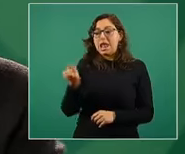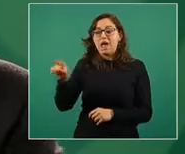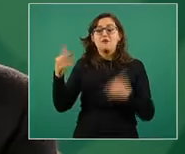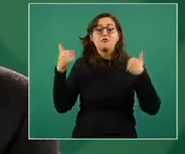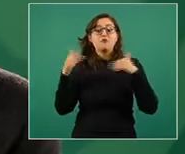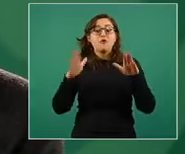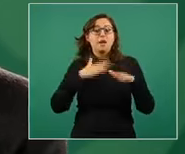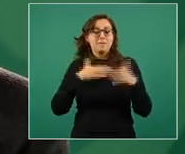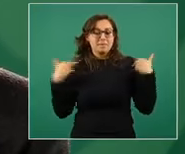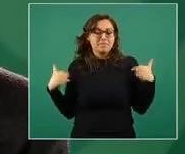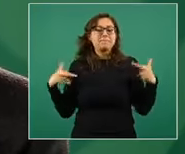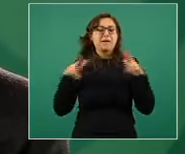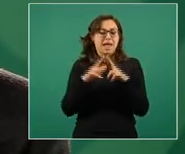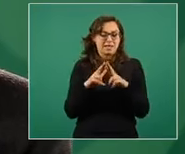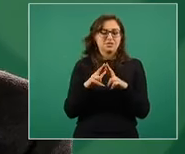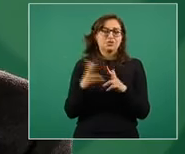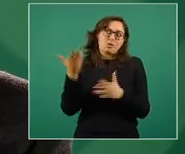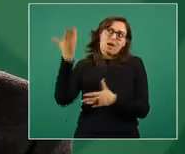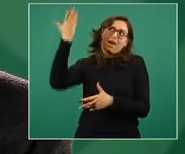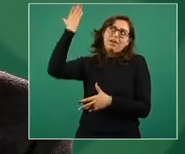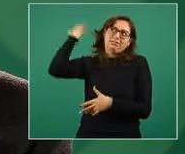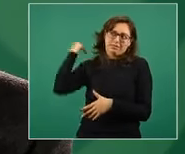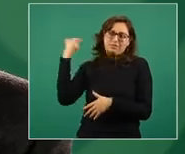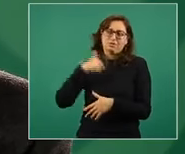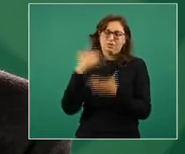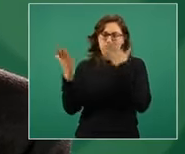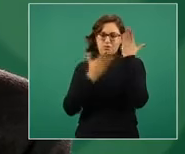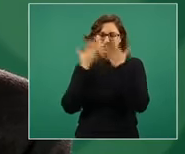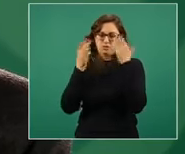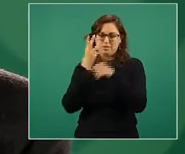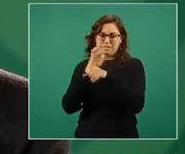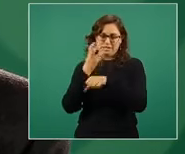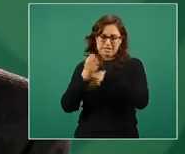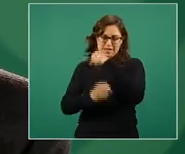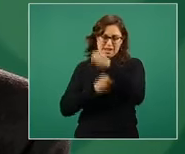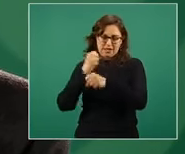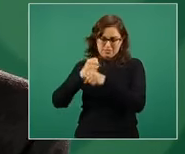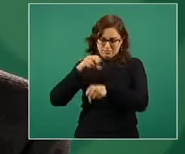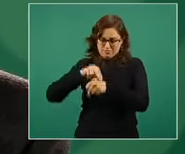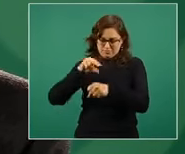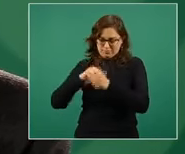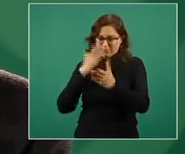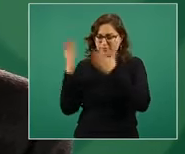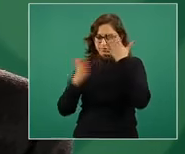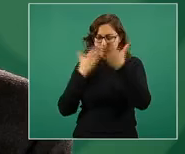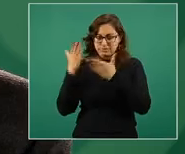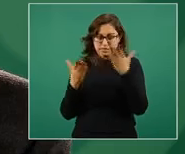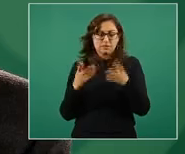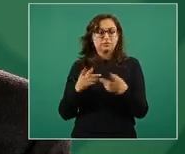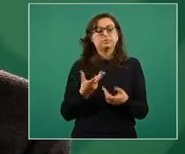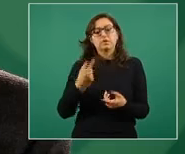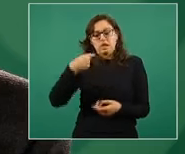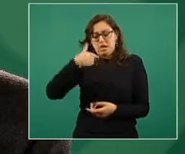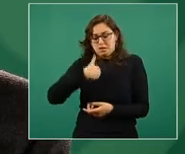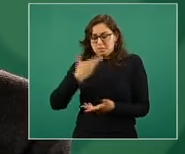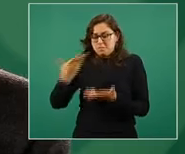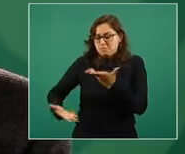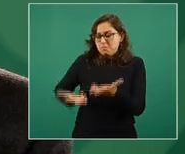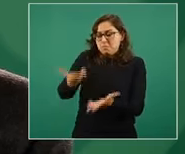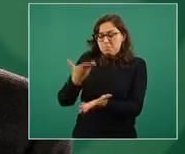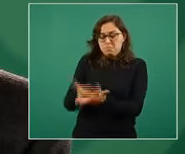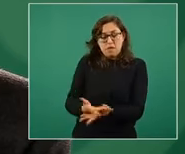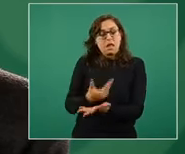la Escuela de Medicina, y presentamos, guiados por el doctor Alcocer, el Plan Nacional de